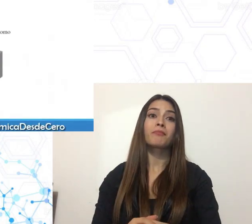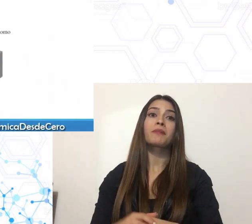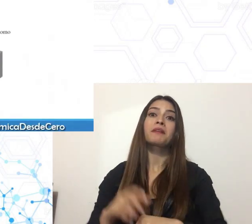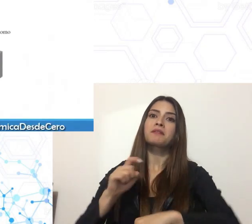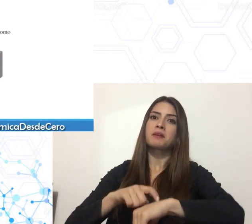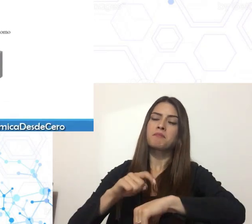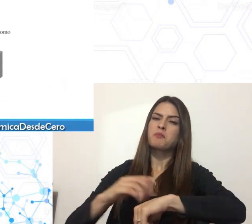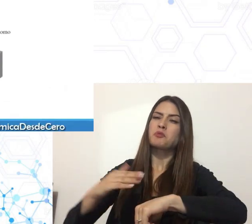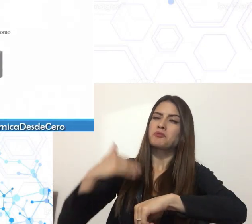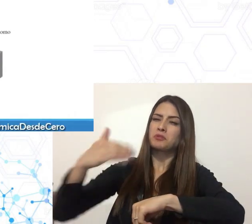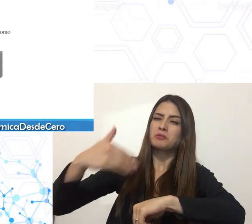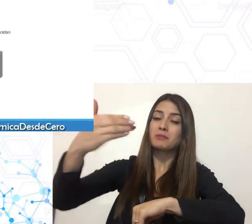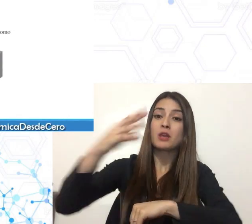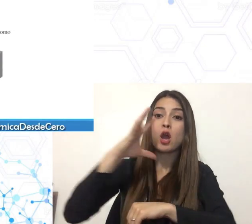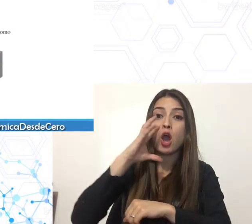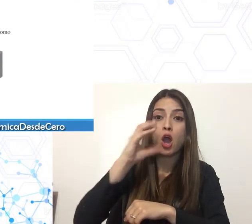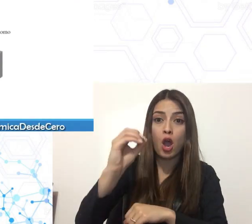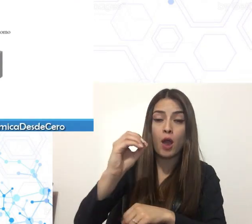Posteriormente, entonces,